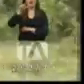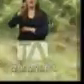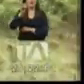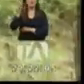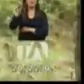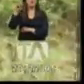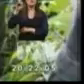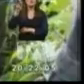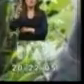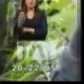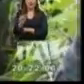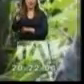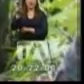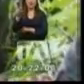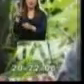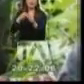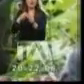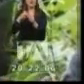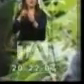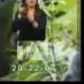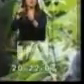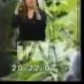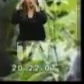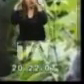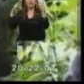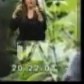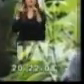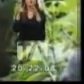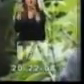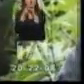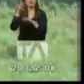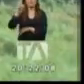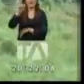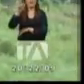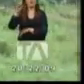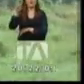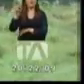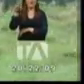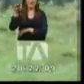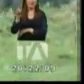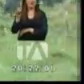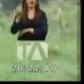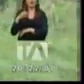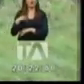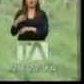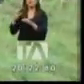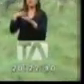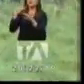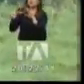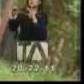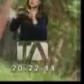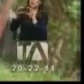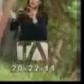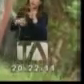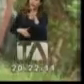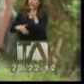que prestan su servicio en el destacamento militar acantonado en la parroquia Maldonado, con quienes se perdió todo contacto